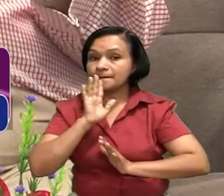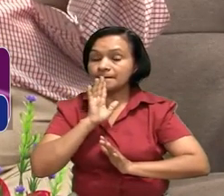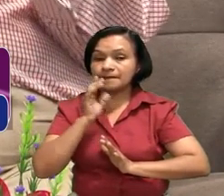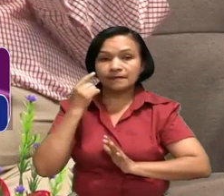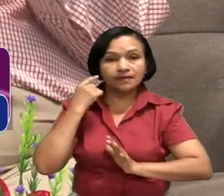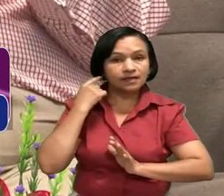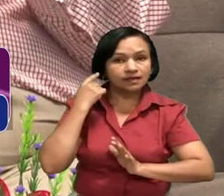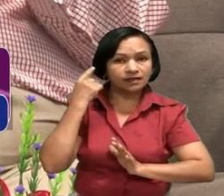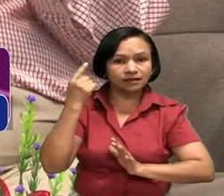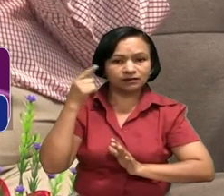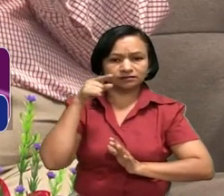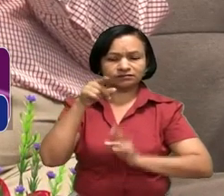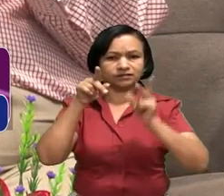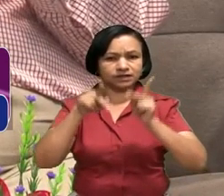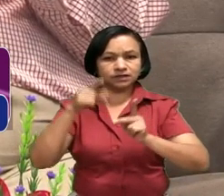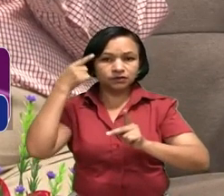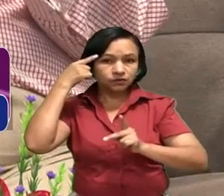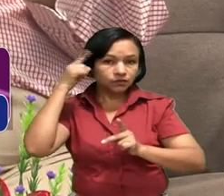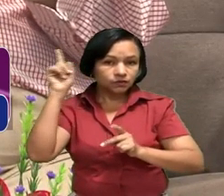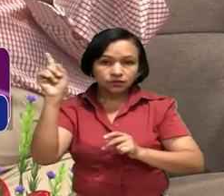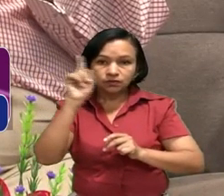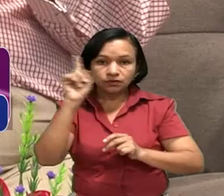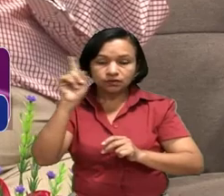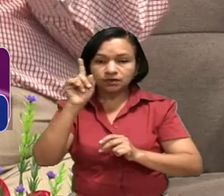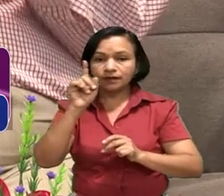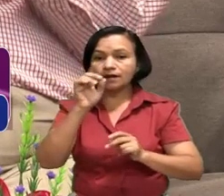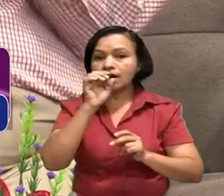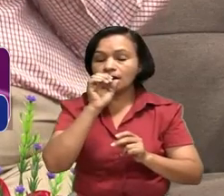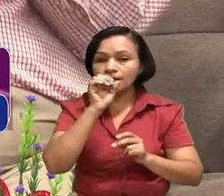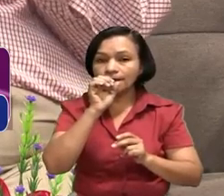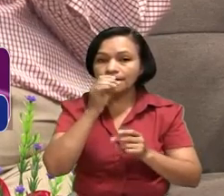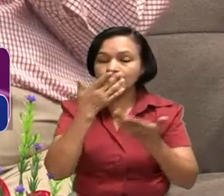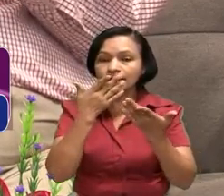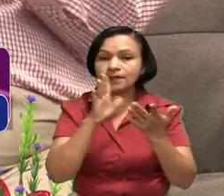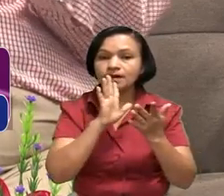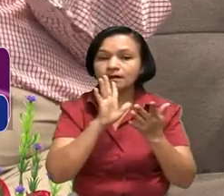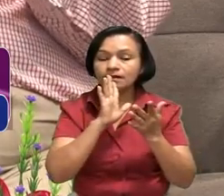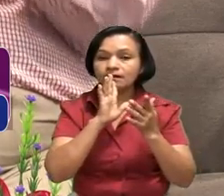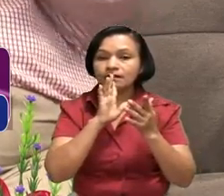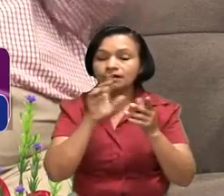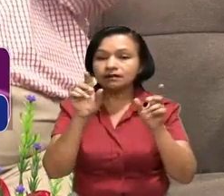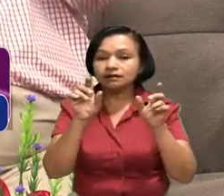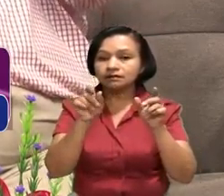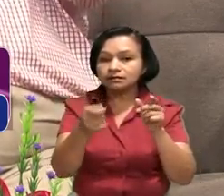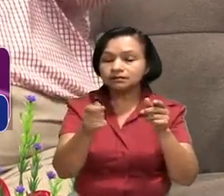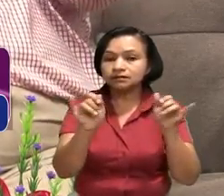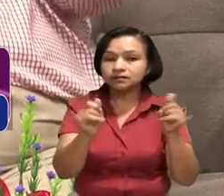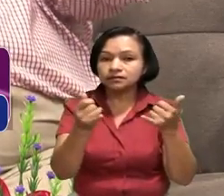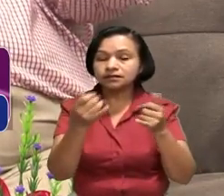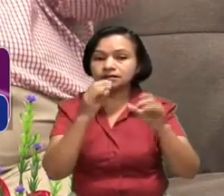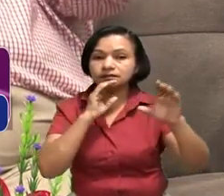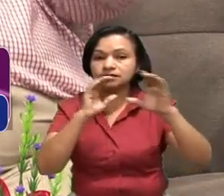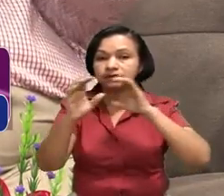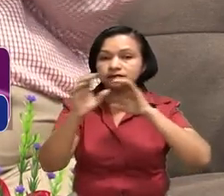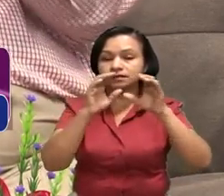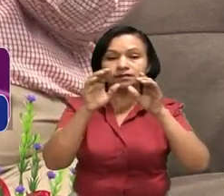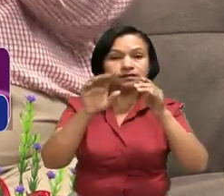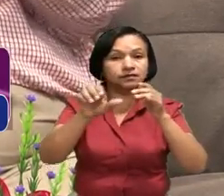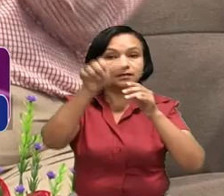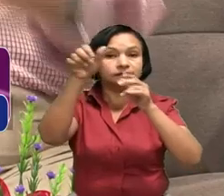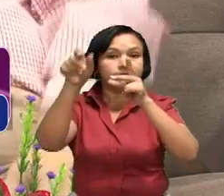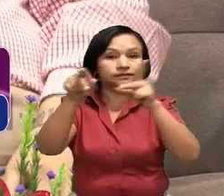gente que no sabe lo que es micrófono o lo que jugar con ese instrumento con el que te estás comunicando con el mundo exterior